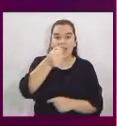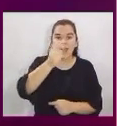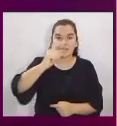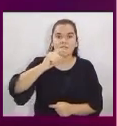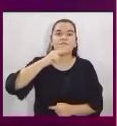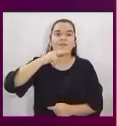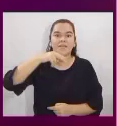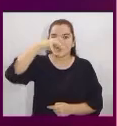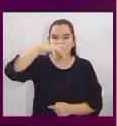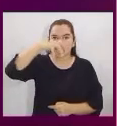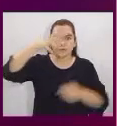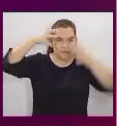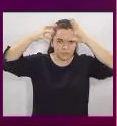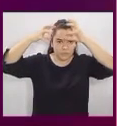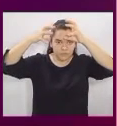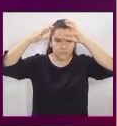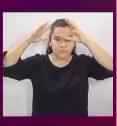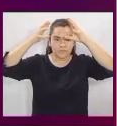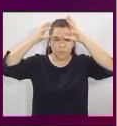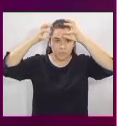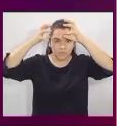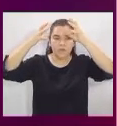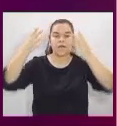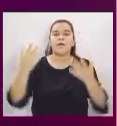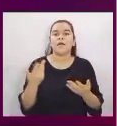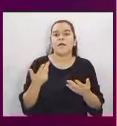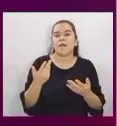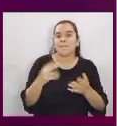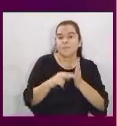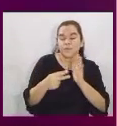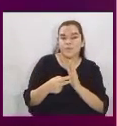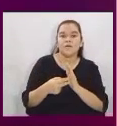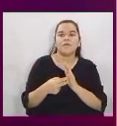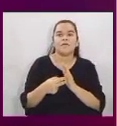una ACV. Es muy común que un individuo que ha sufrido un infarto